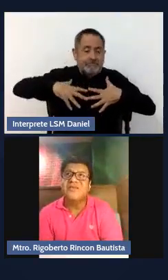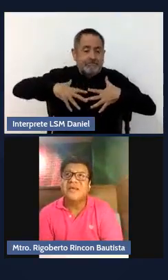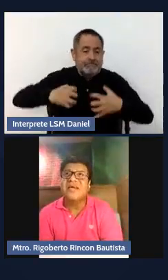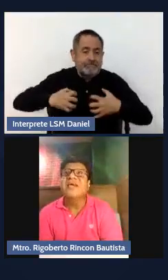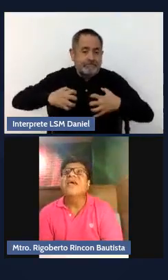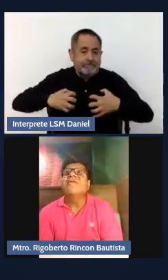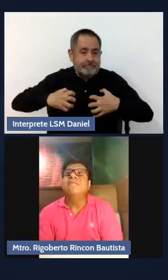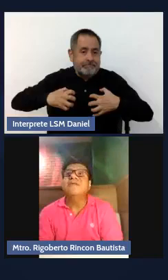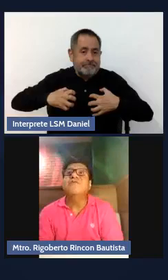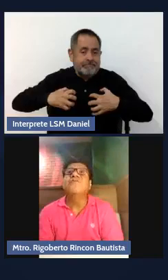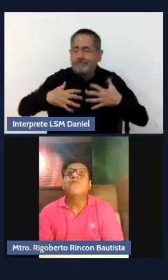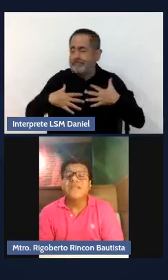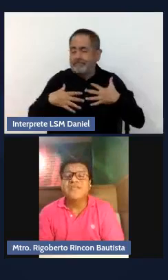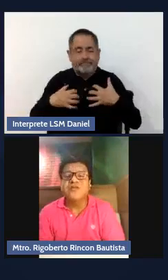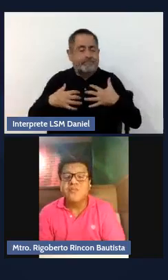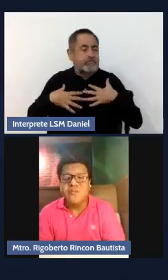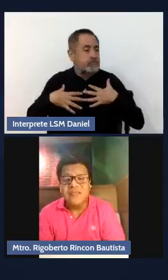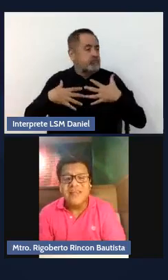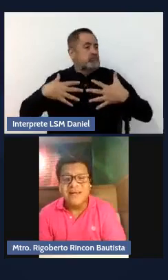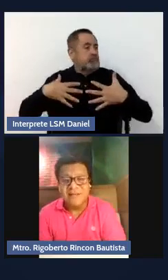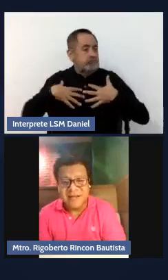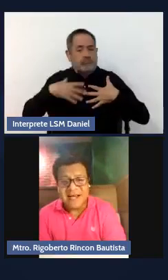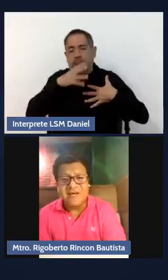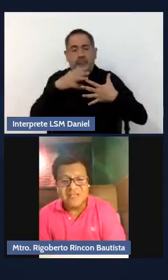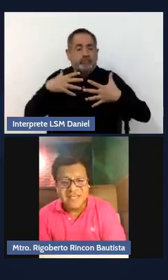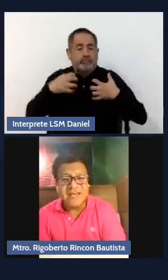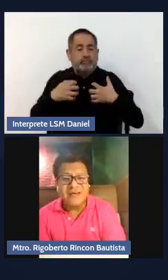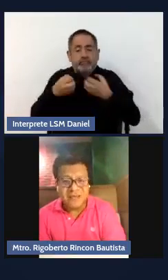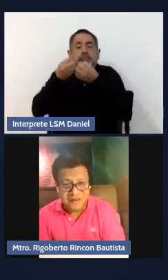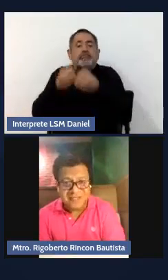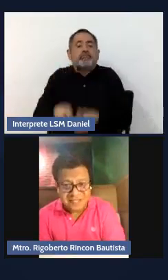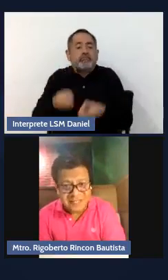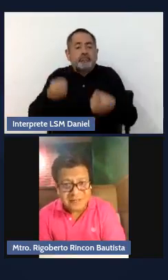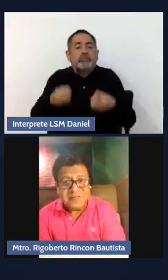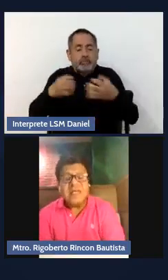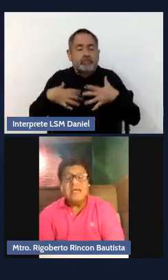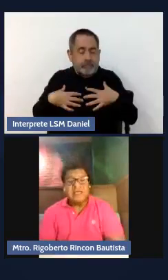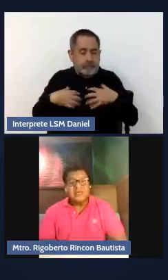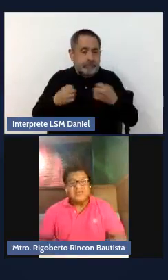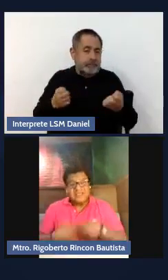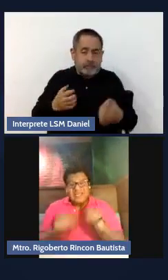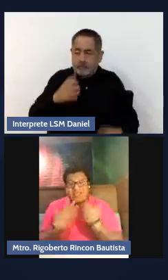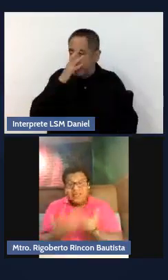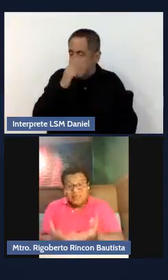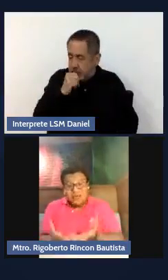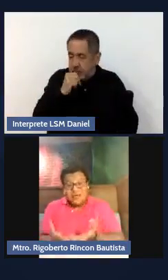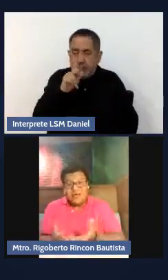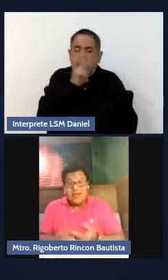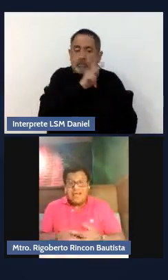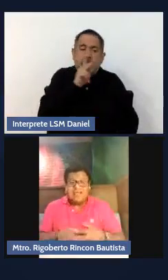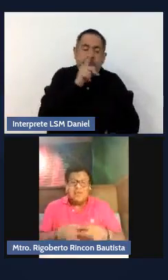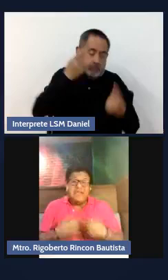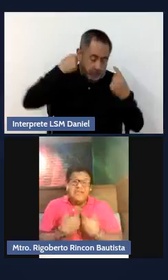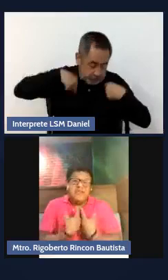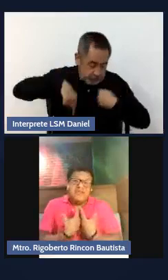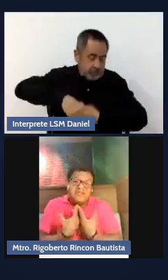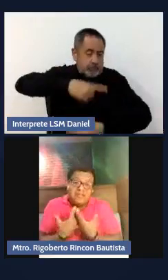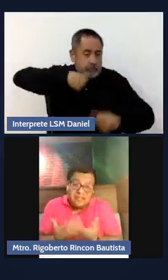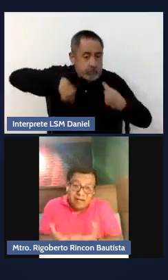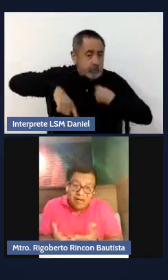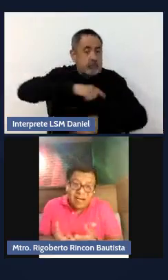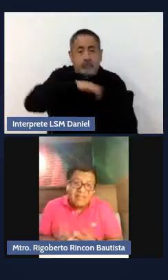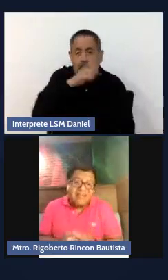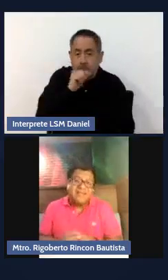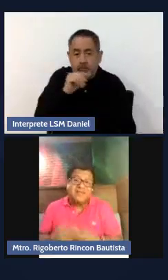mis pulmones no pueden acaparar el oxígeno que yo necesito. Y entonces, si no tengo una buena respiración, si tengo cansancio